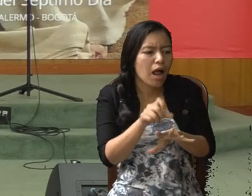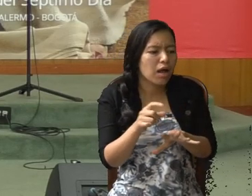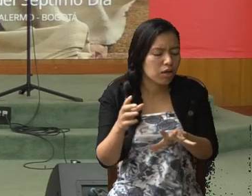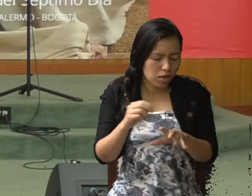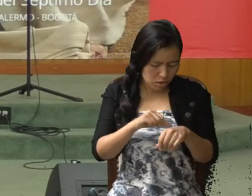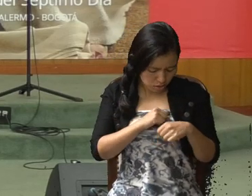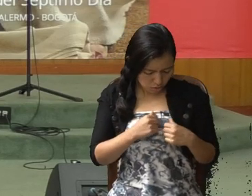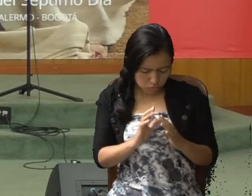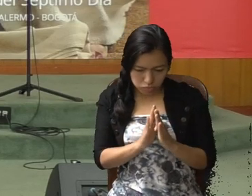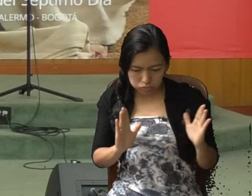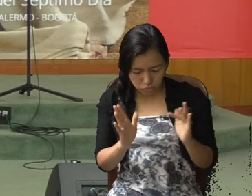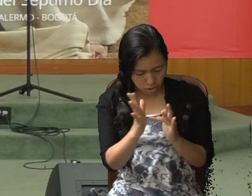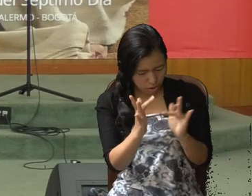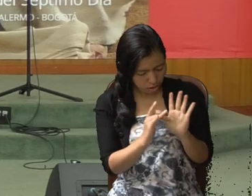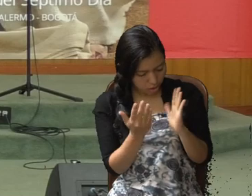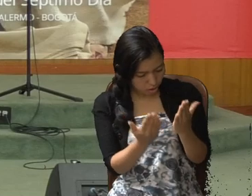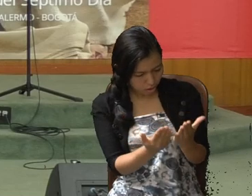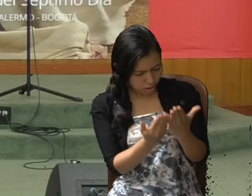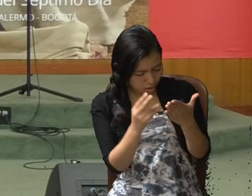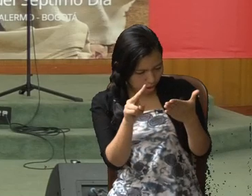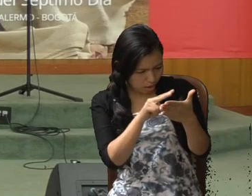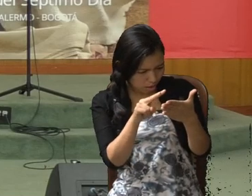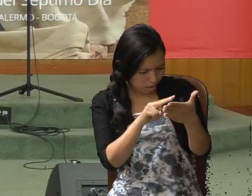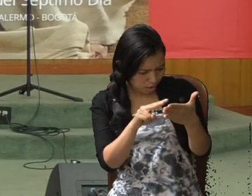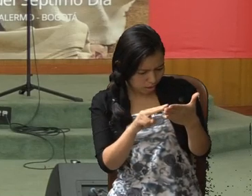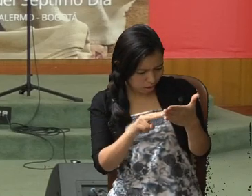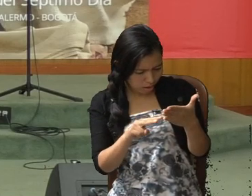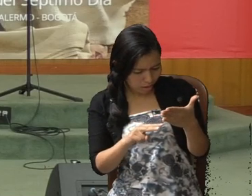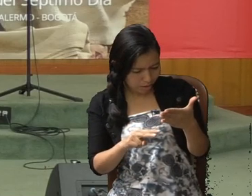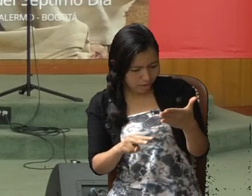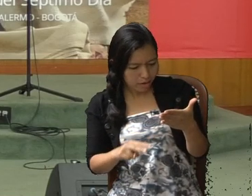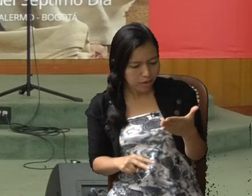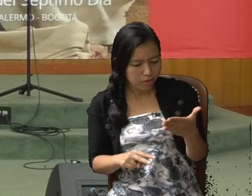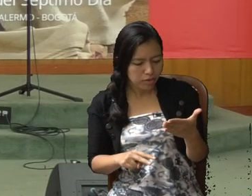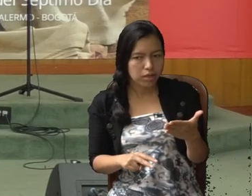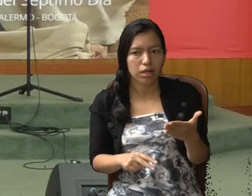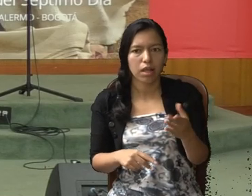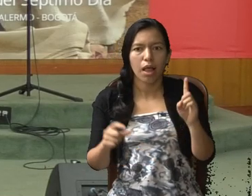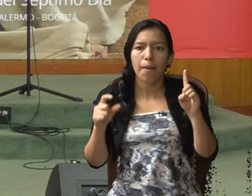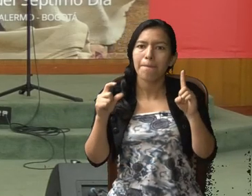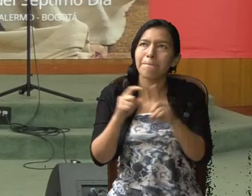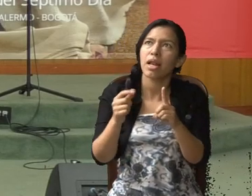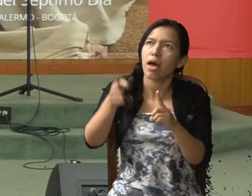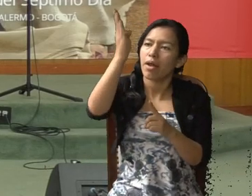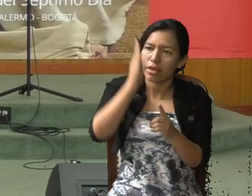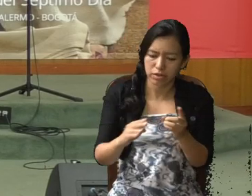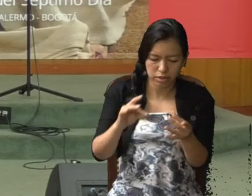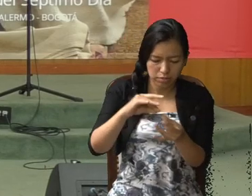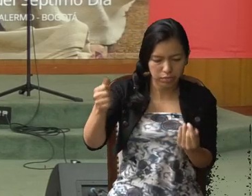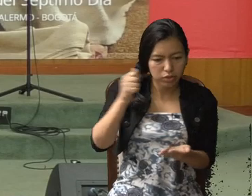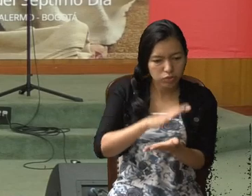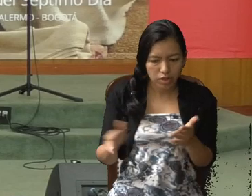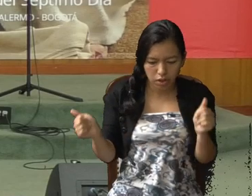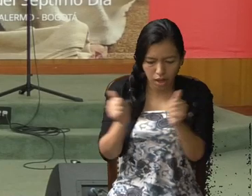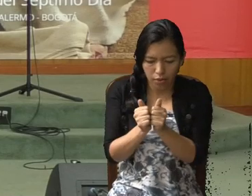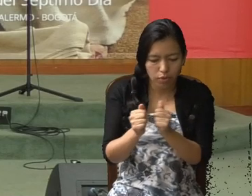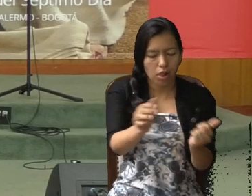abras la palabra de Dios, para que la leas. Porque es que cuando existe palabra de Dios y Espíritu Santo, hay